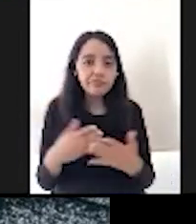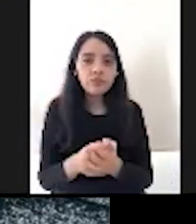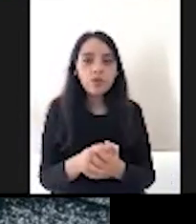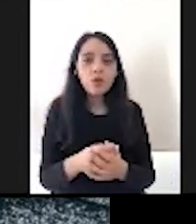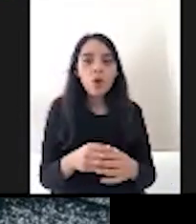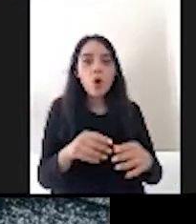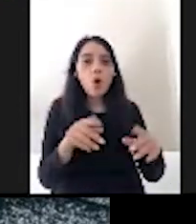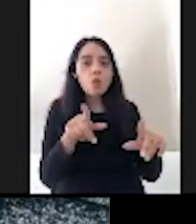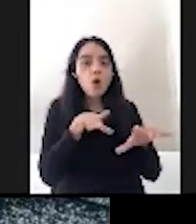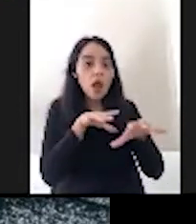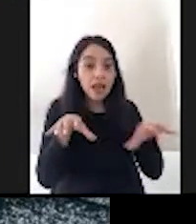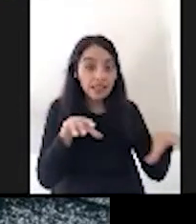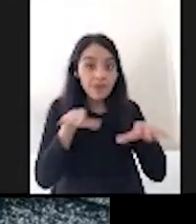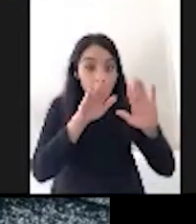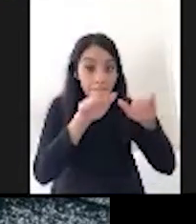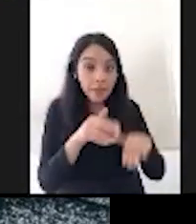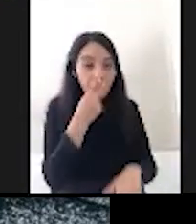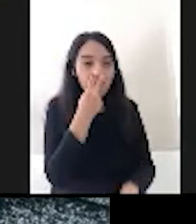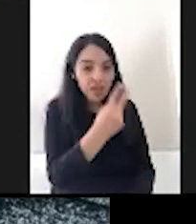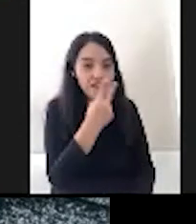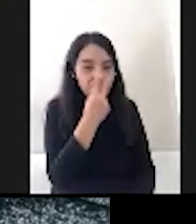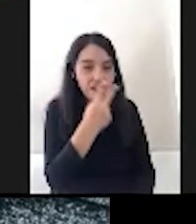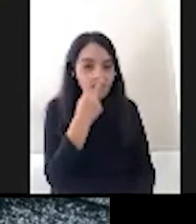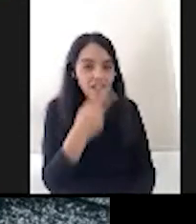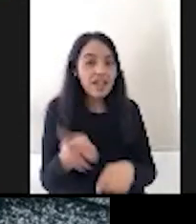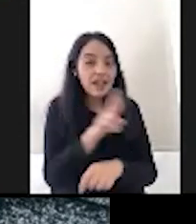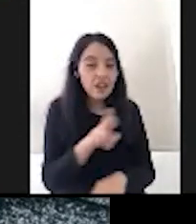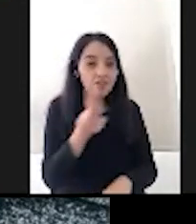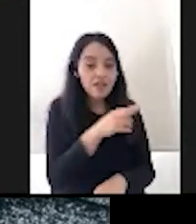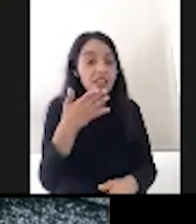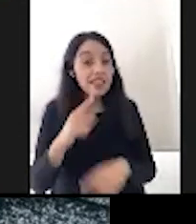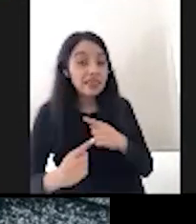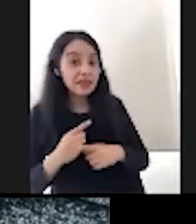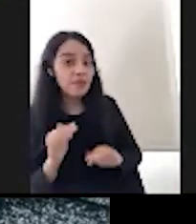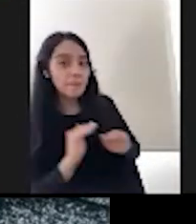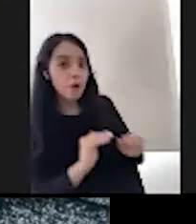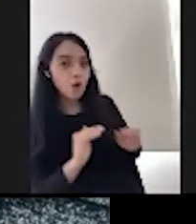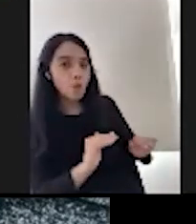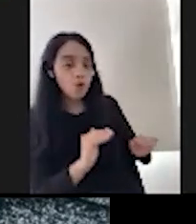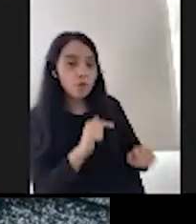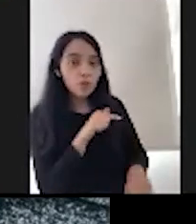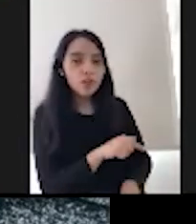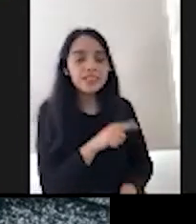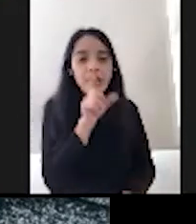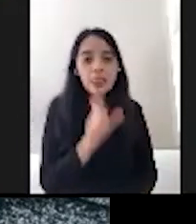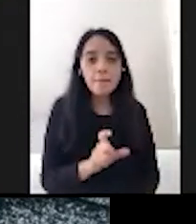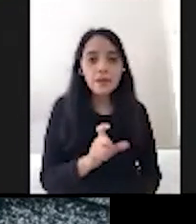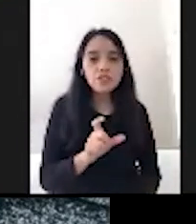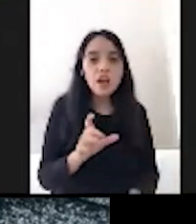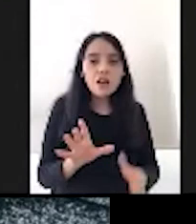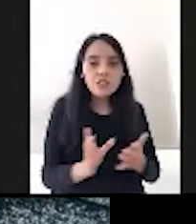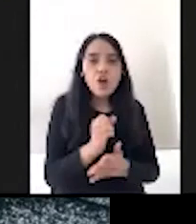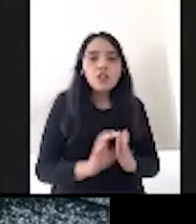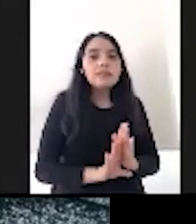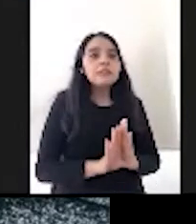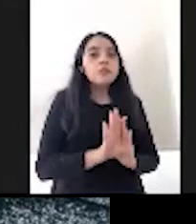de tarea visual y entregarle además retroalimentación a la persona sobre su desempeño, la persona logra aumentar el desempeño en esta